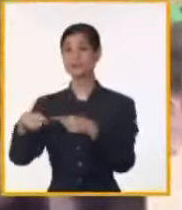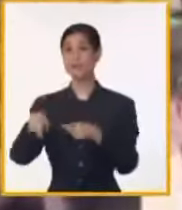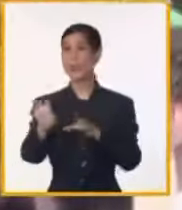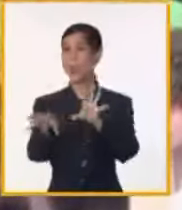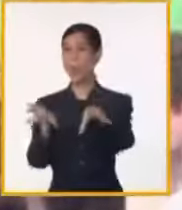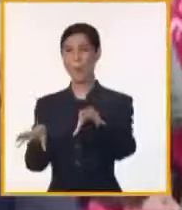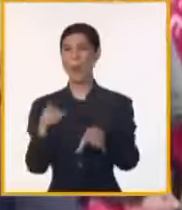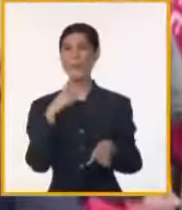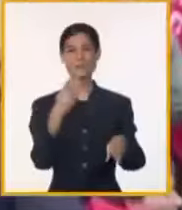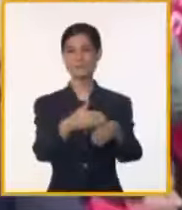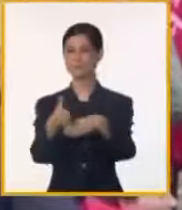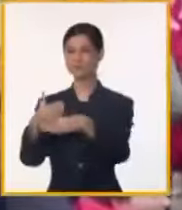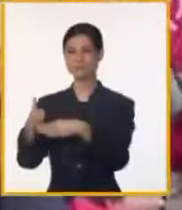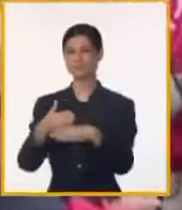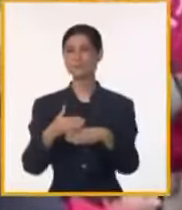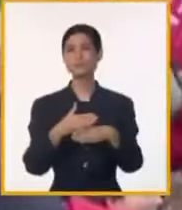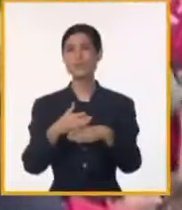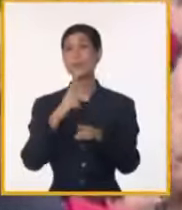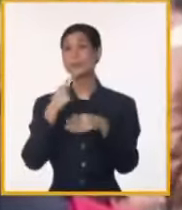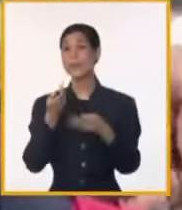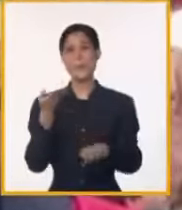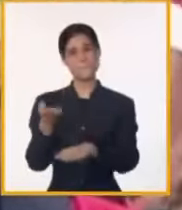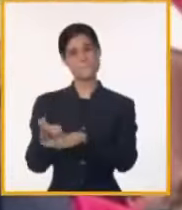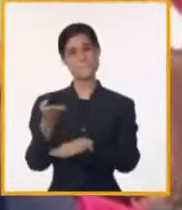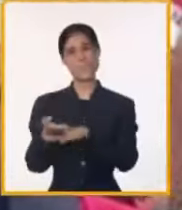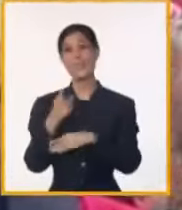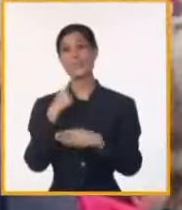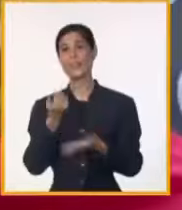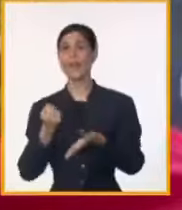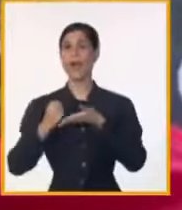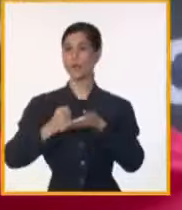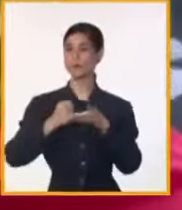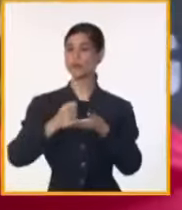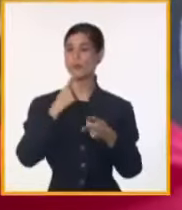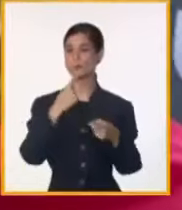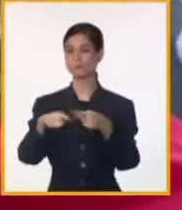estrasburgo también expresaron su solidaridad con los